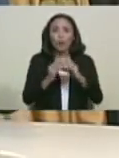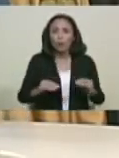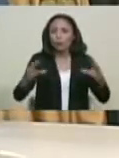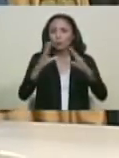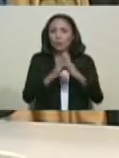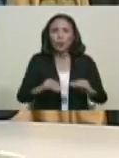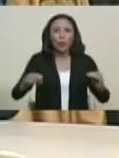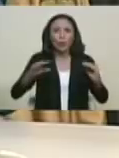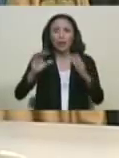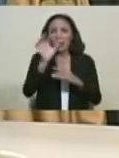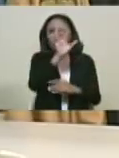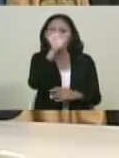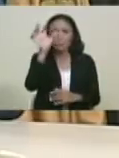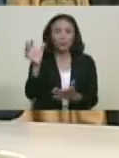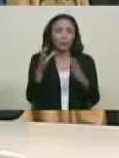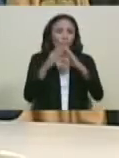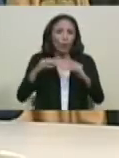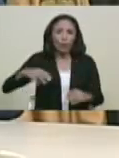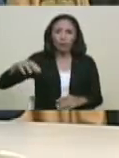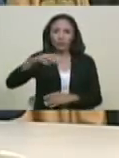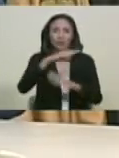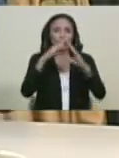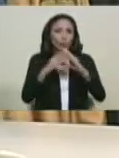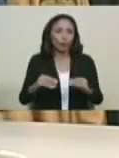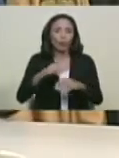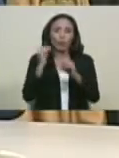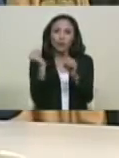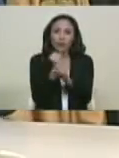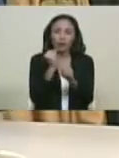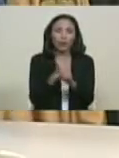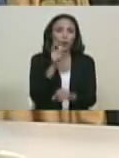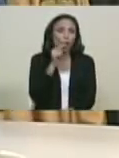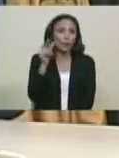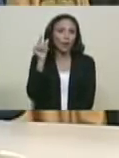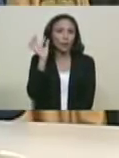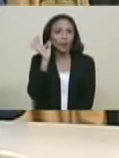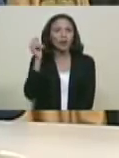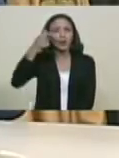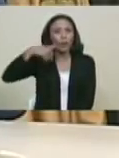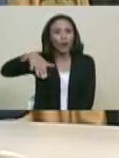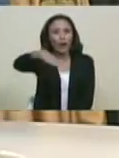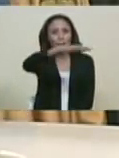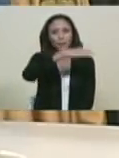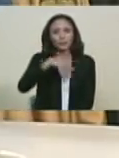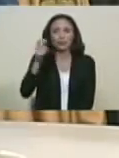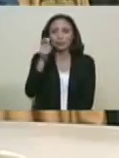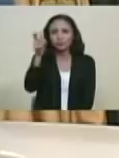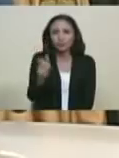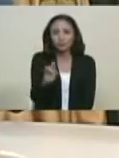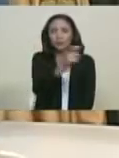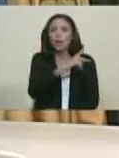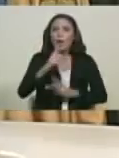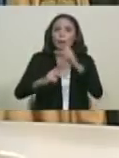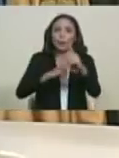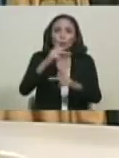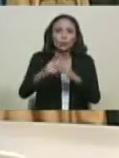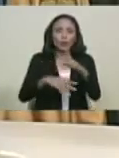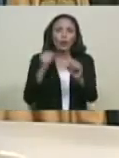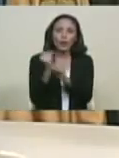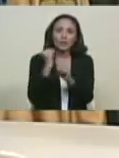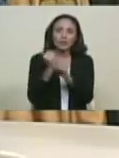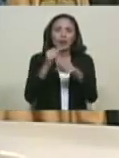de los trabajadores de las trabajadoras de los campesinos las campesinas de los productores del campo de los